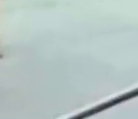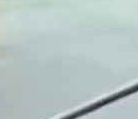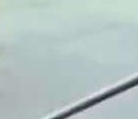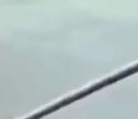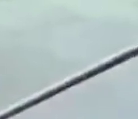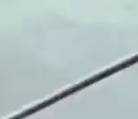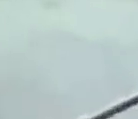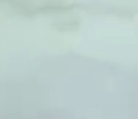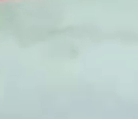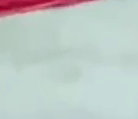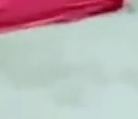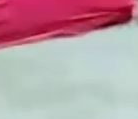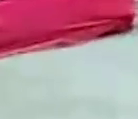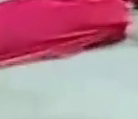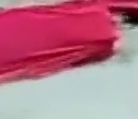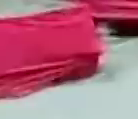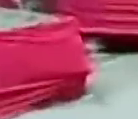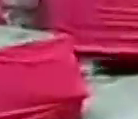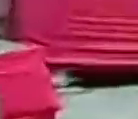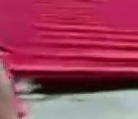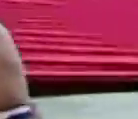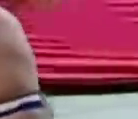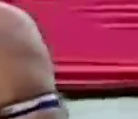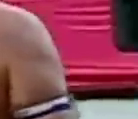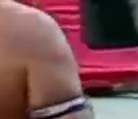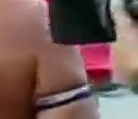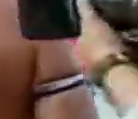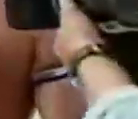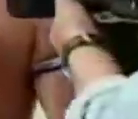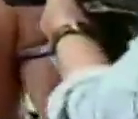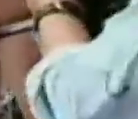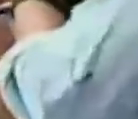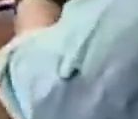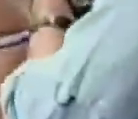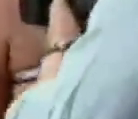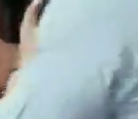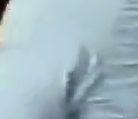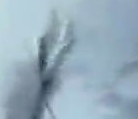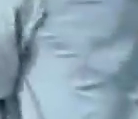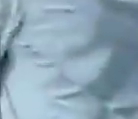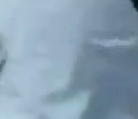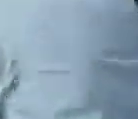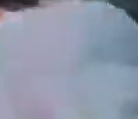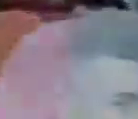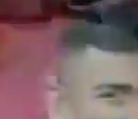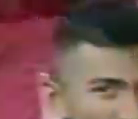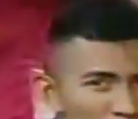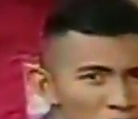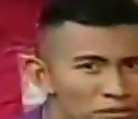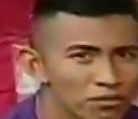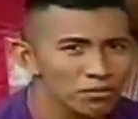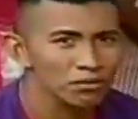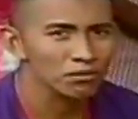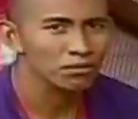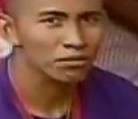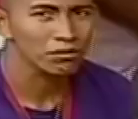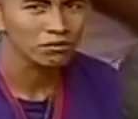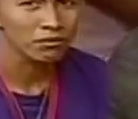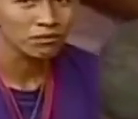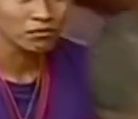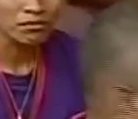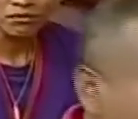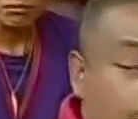Con estas actividades rechazan parte de las agresiones del gobierno estadounidense contra el presidente